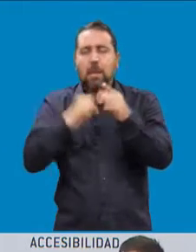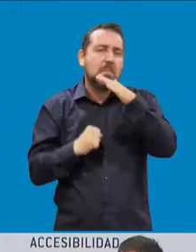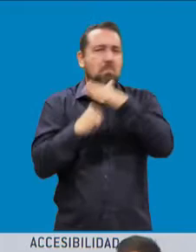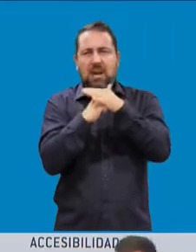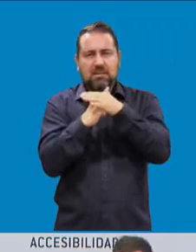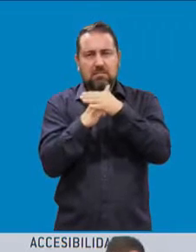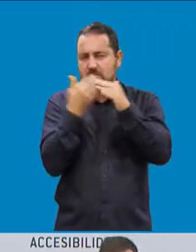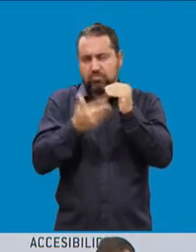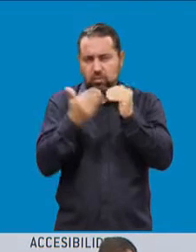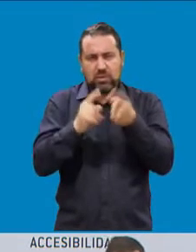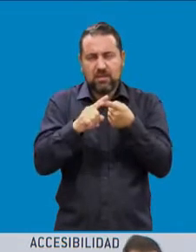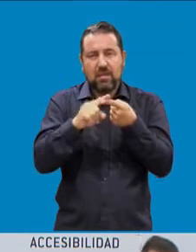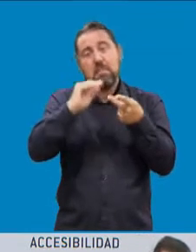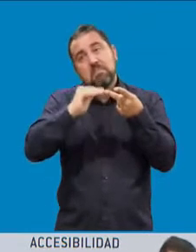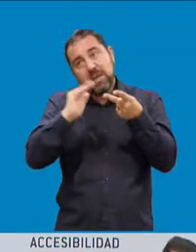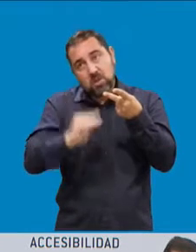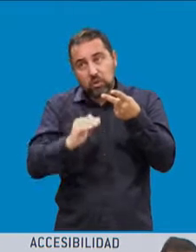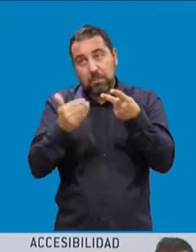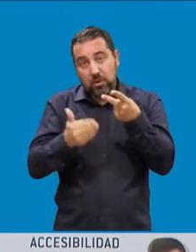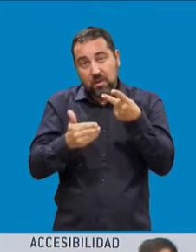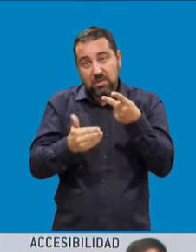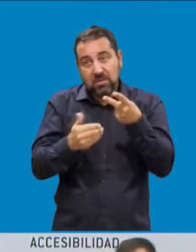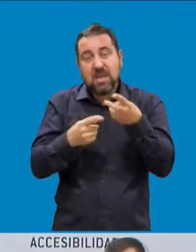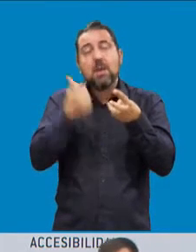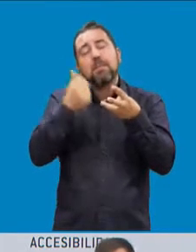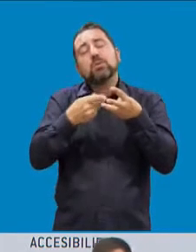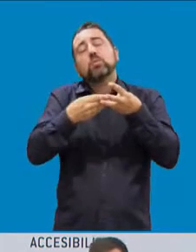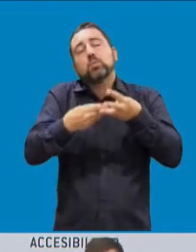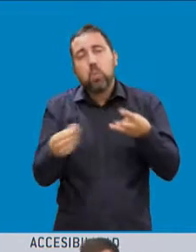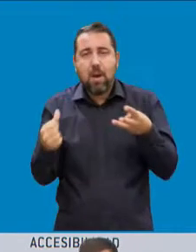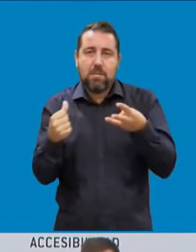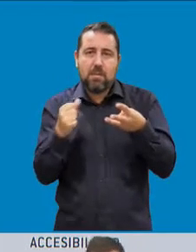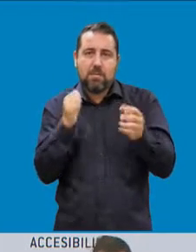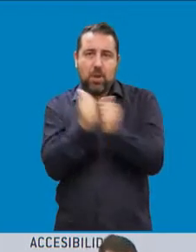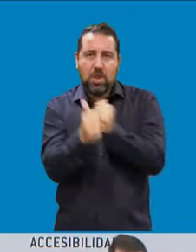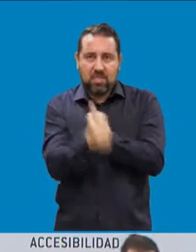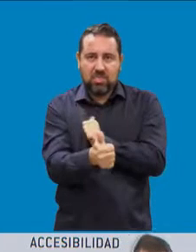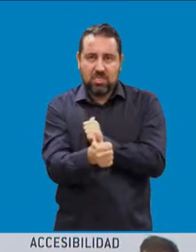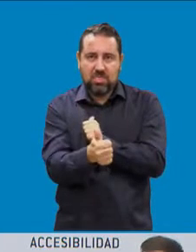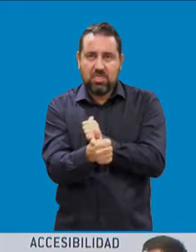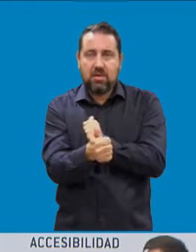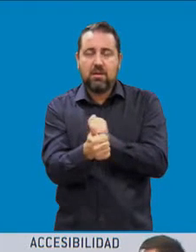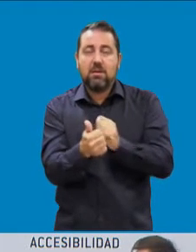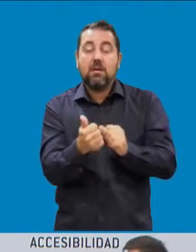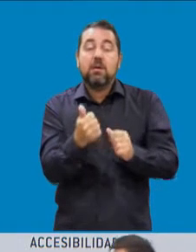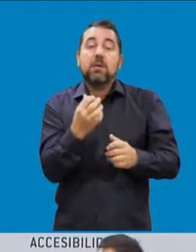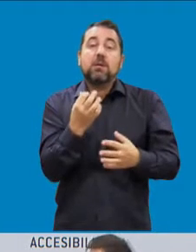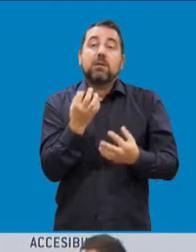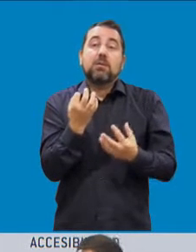lo comentaré, en tres niveles: de máxima prioridad, de menor prioridad y de más suave